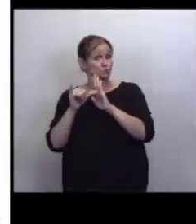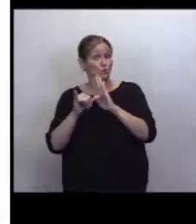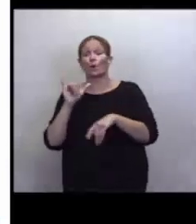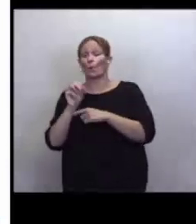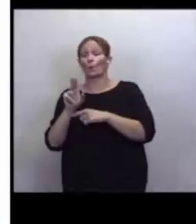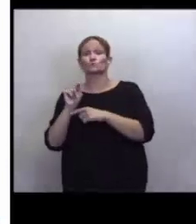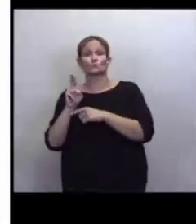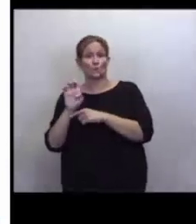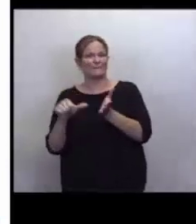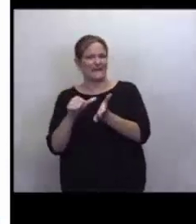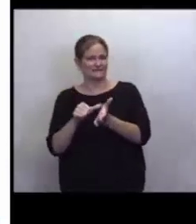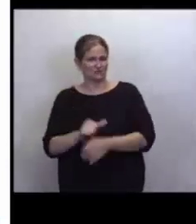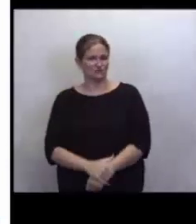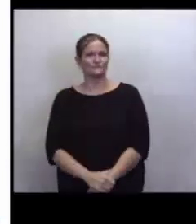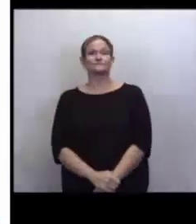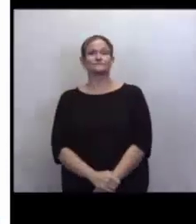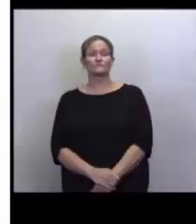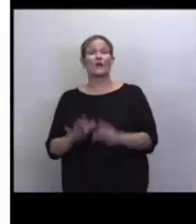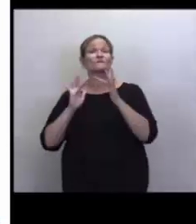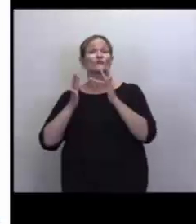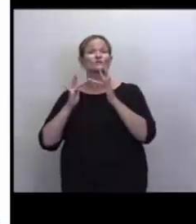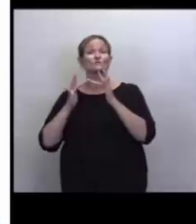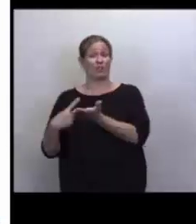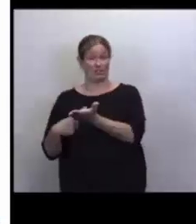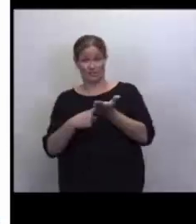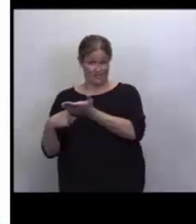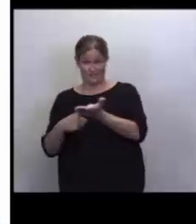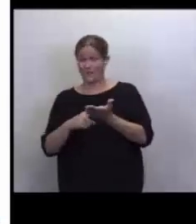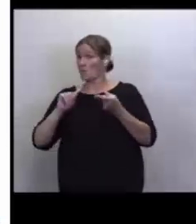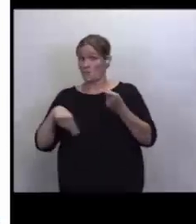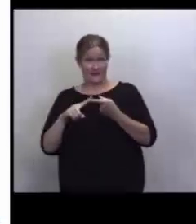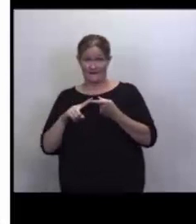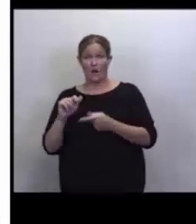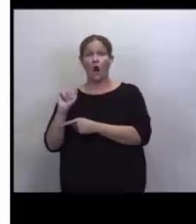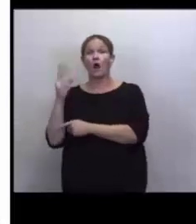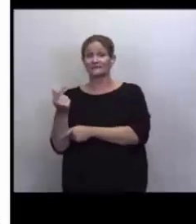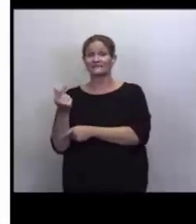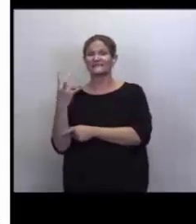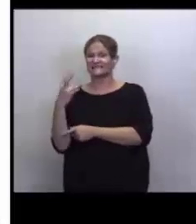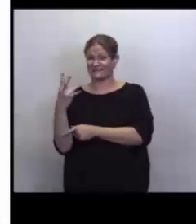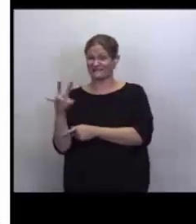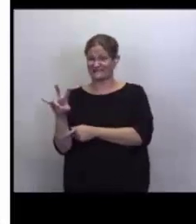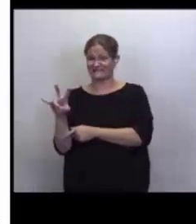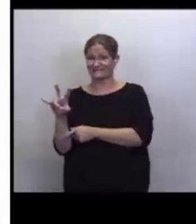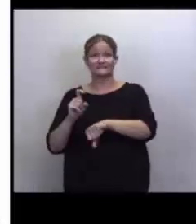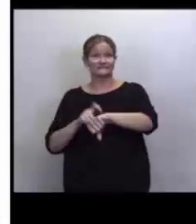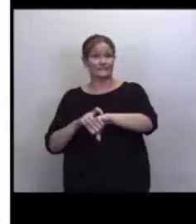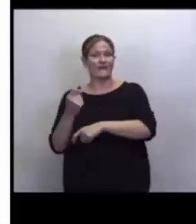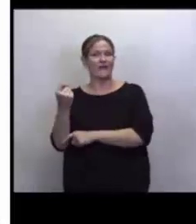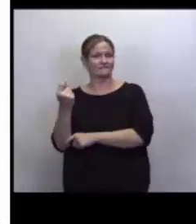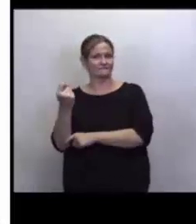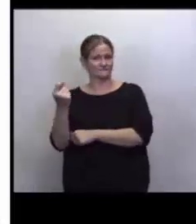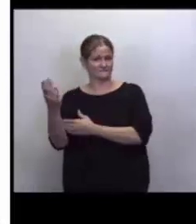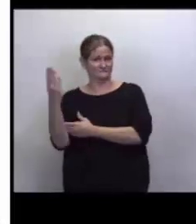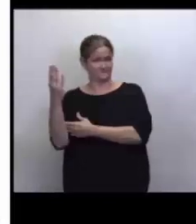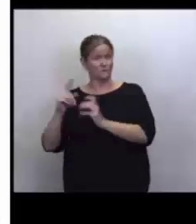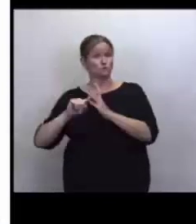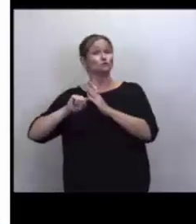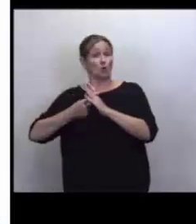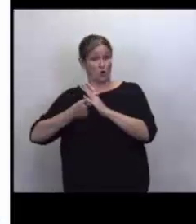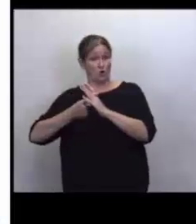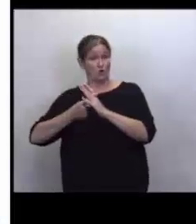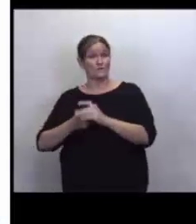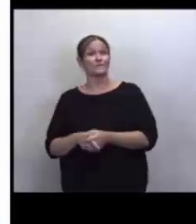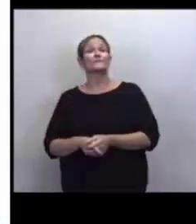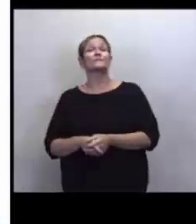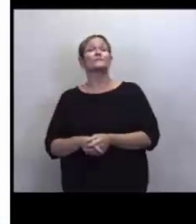serán transmitidas en vivo en la página de YouTube del proyecto. La audiencia virtual tendrá lugar el día 17 de agosto a las